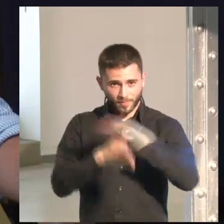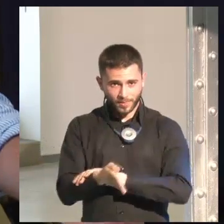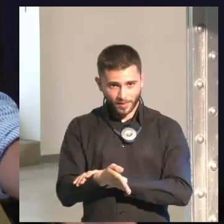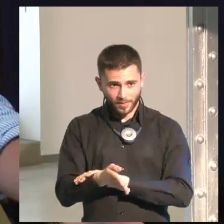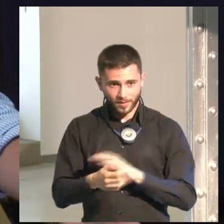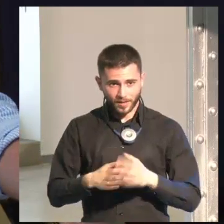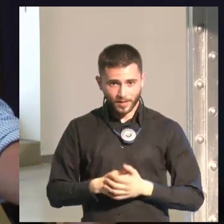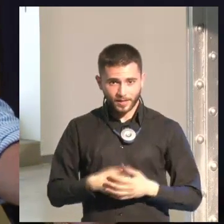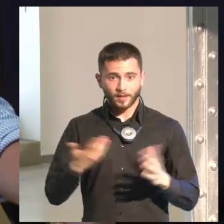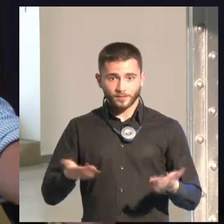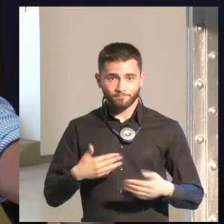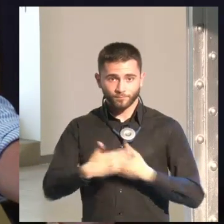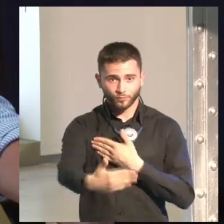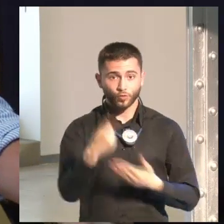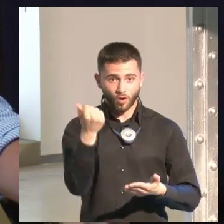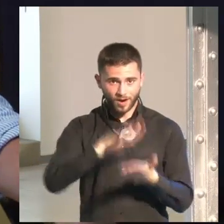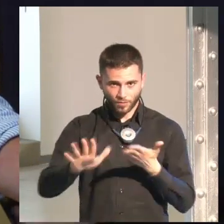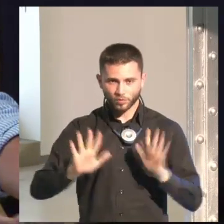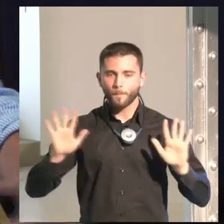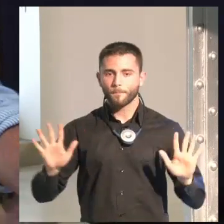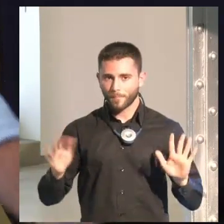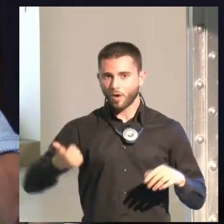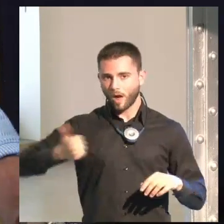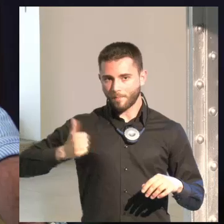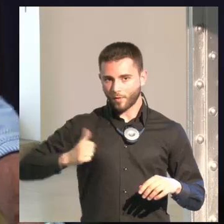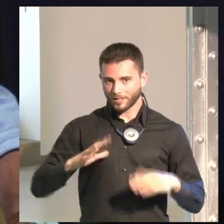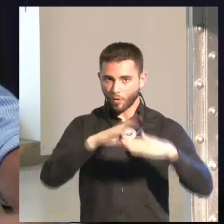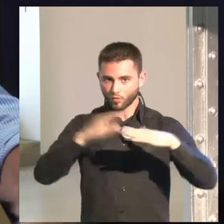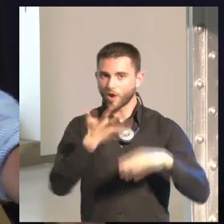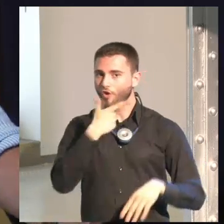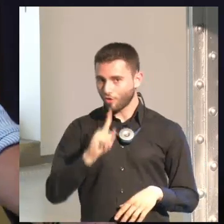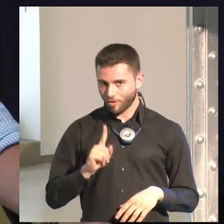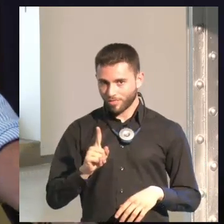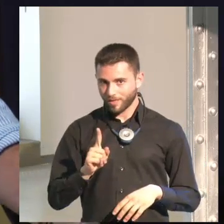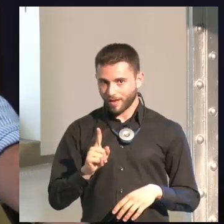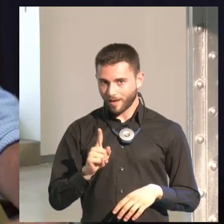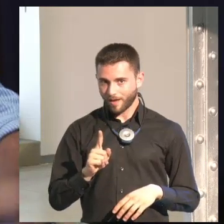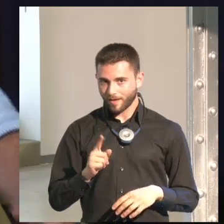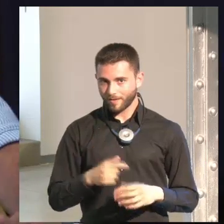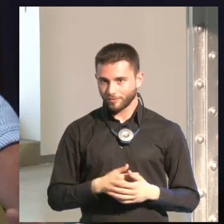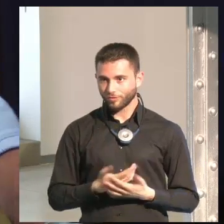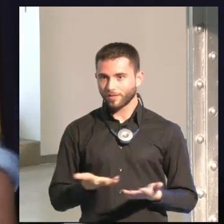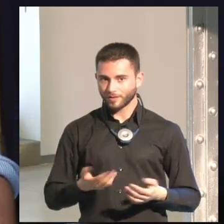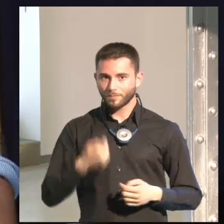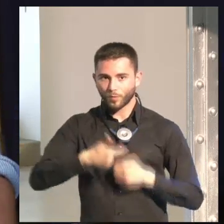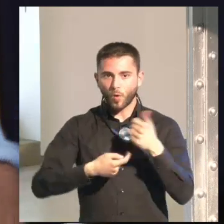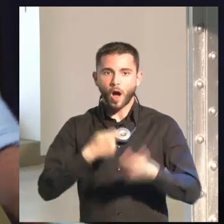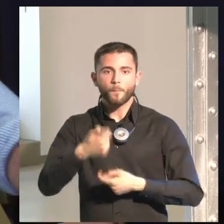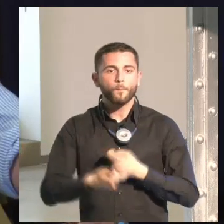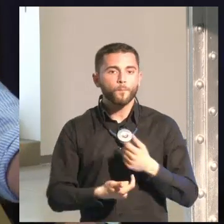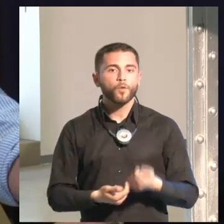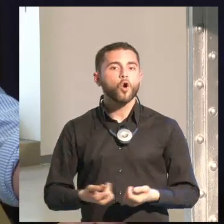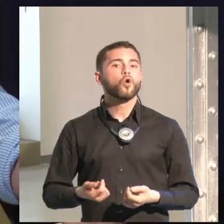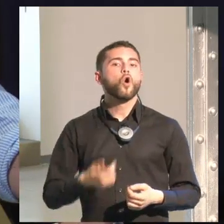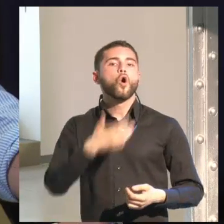futuro, ser gratuitos. Pero claro, esto se aprovecha que el usuario no los conocía y tenían que hacerse un lugar, ¿no?, y que vieran la